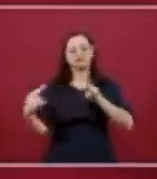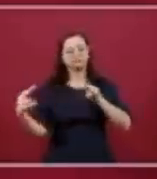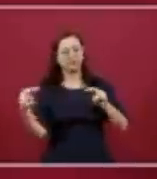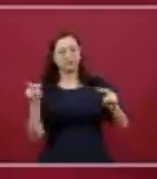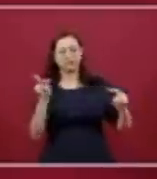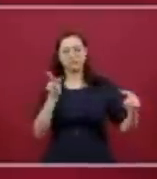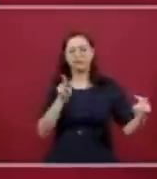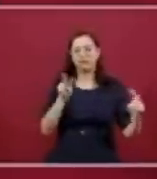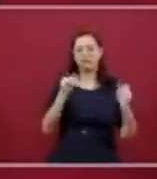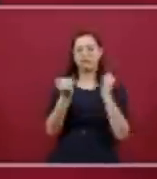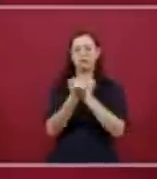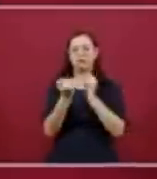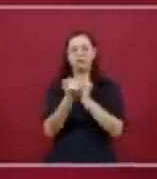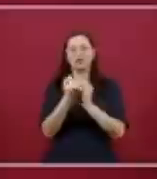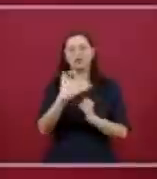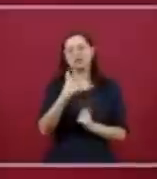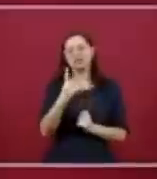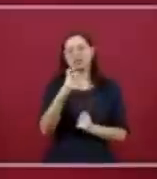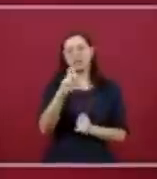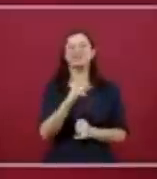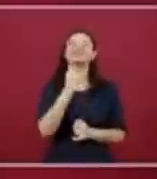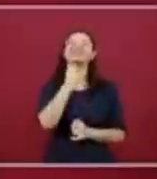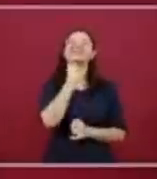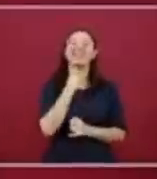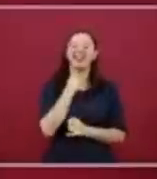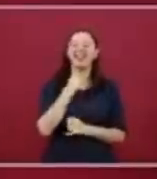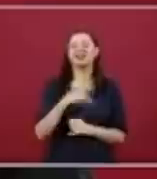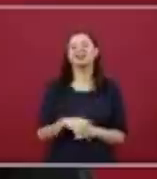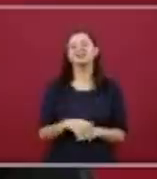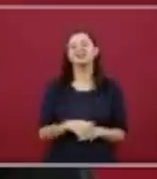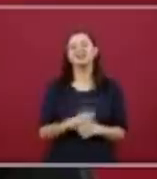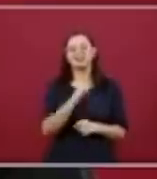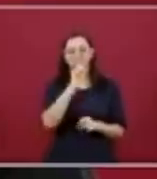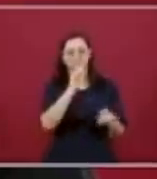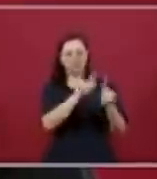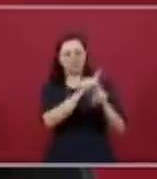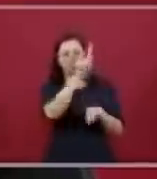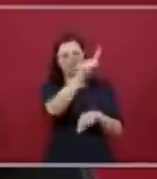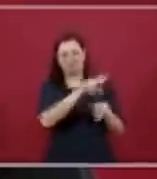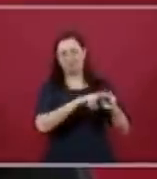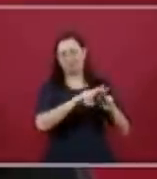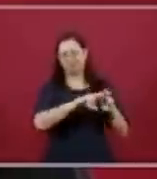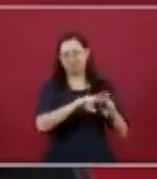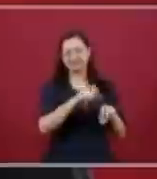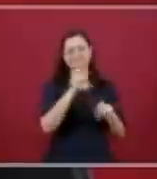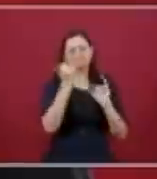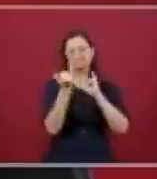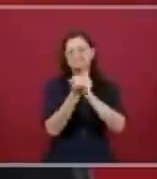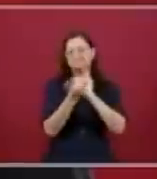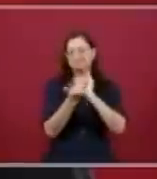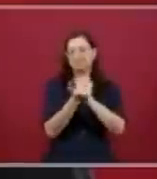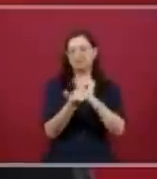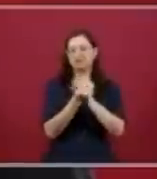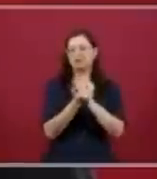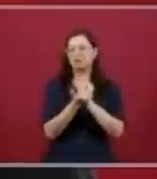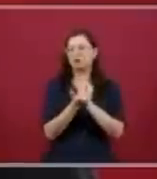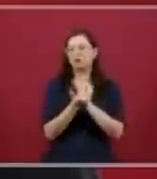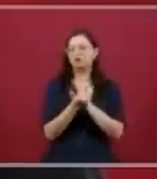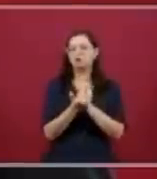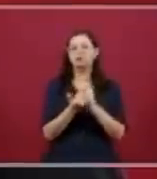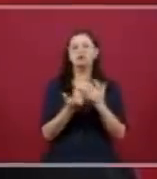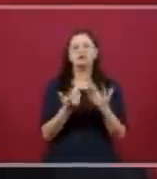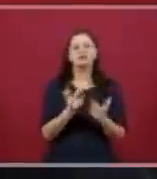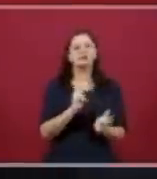al Chepe, el Tequila, también el Express de Tequila, y sobre todo también Hubo